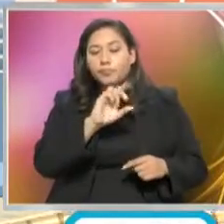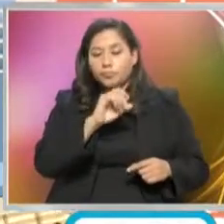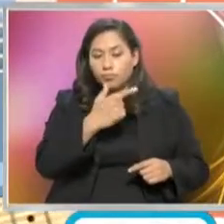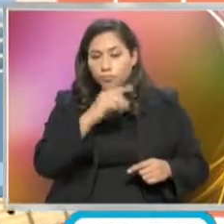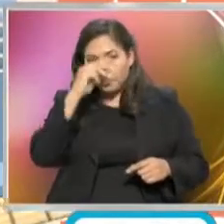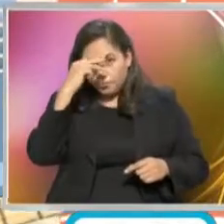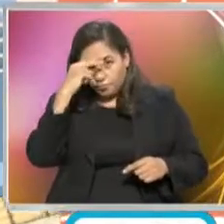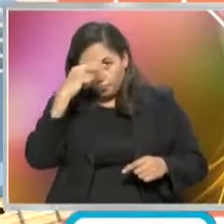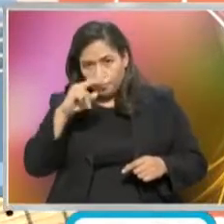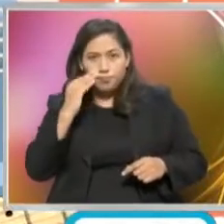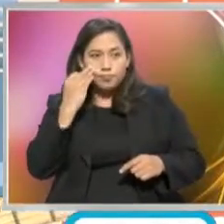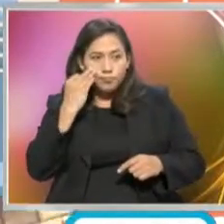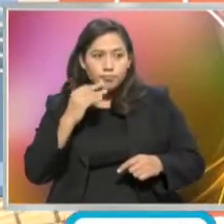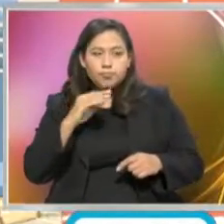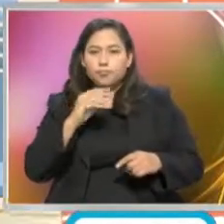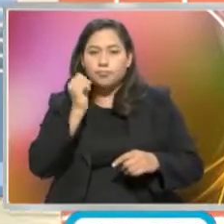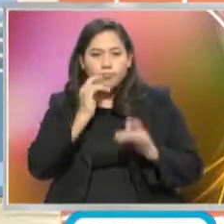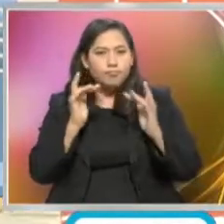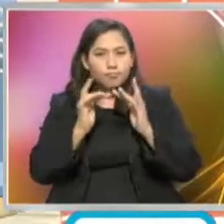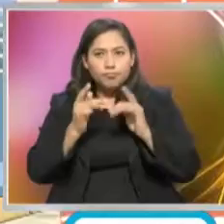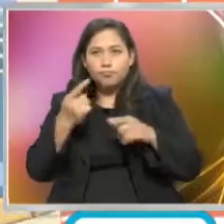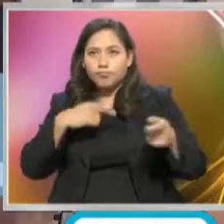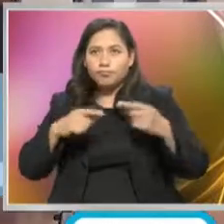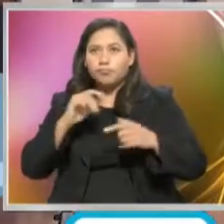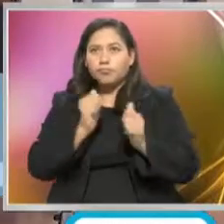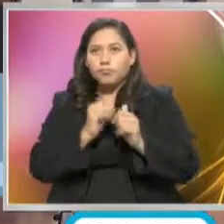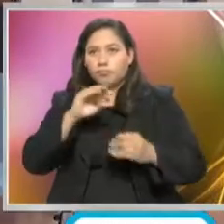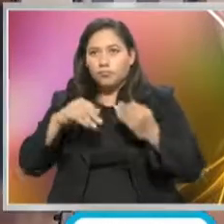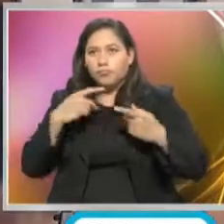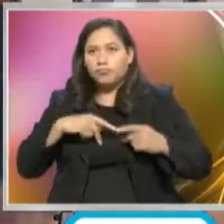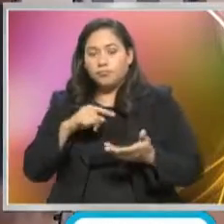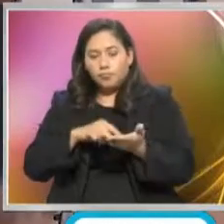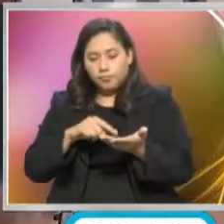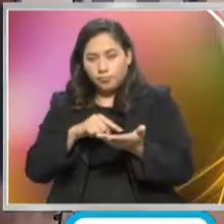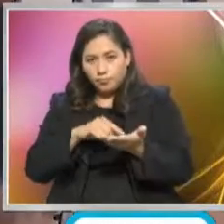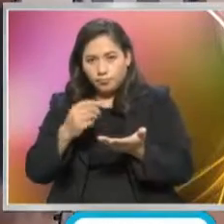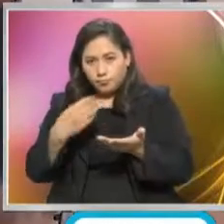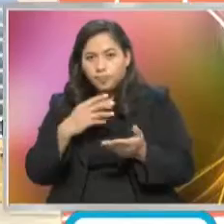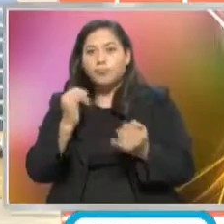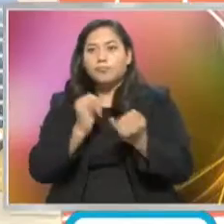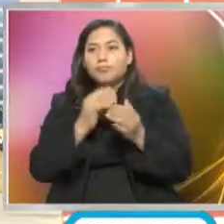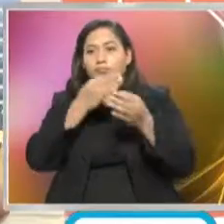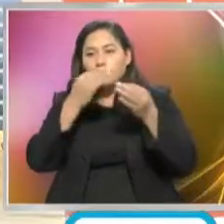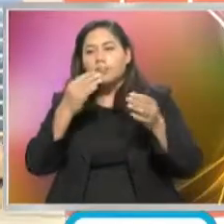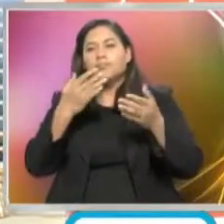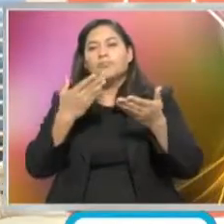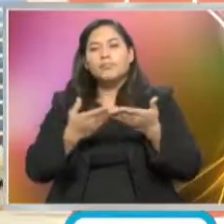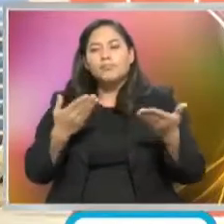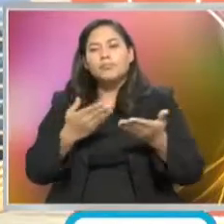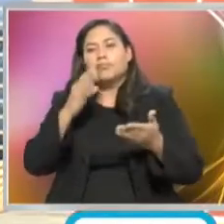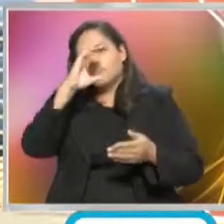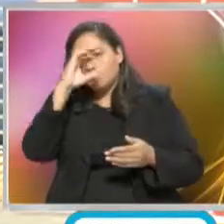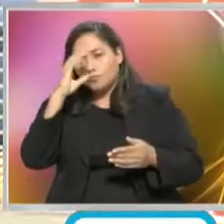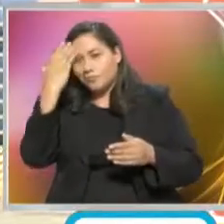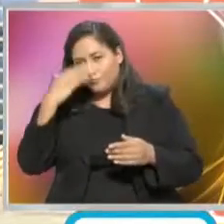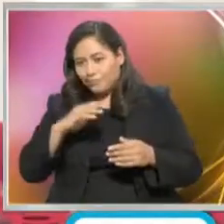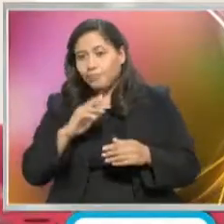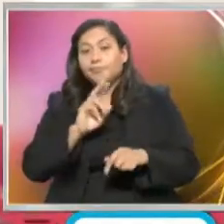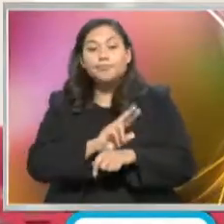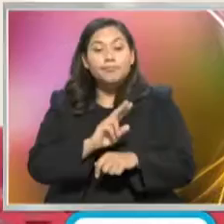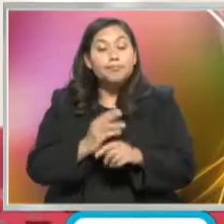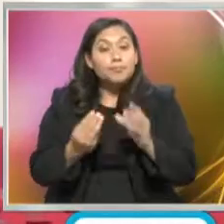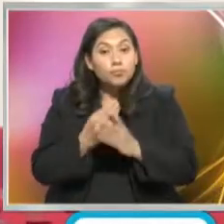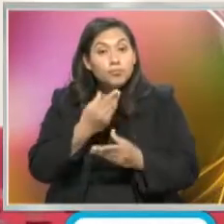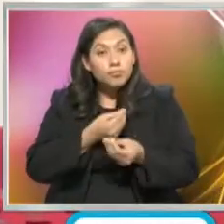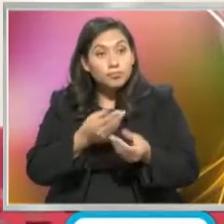México. Entonces ahí nosotros estamos todo el tiempo en contacto con toda la gente que nos escribe y también anunciamos nuestras presentaciones, fotos, ya saben, todo el... Y para estar toda la pendiente onda. de este